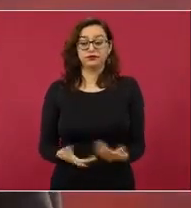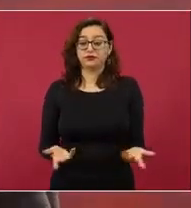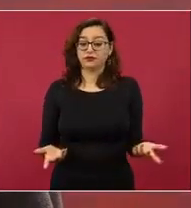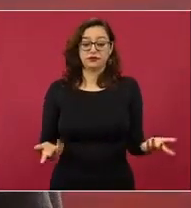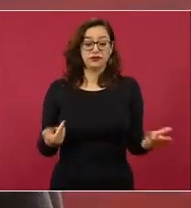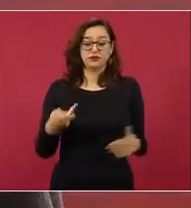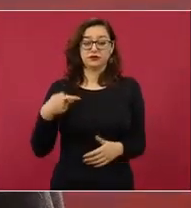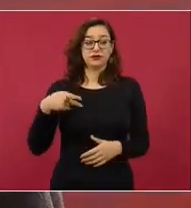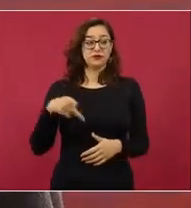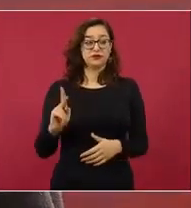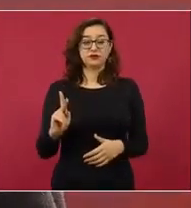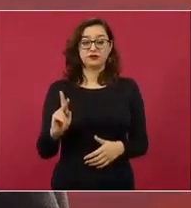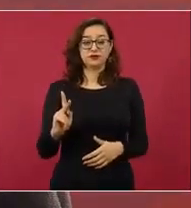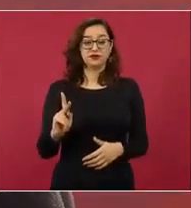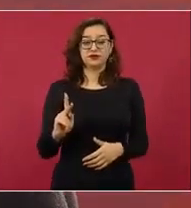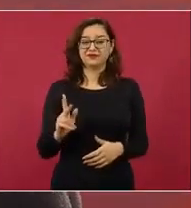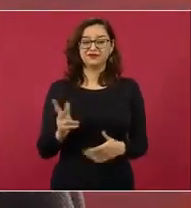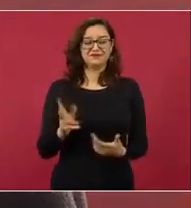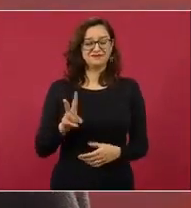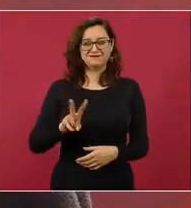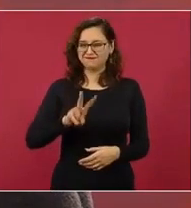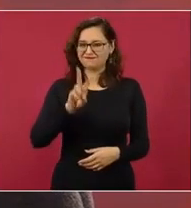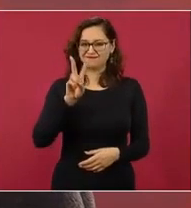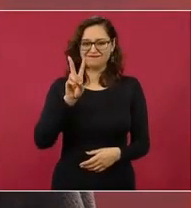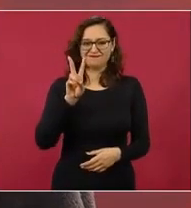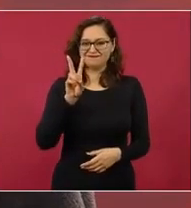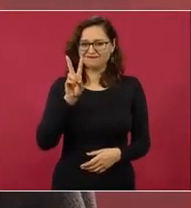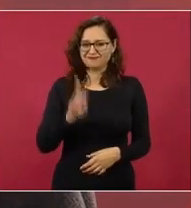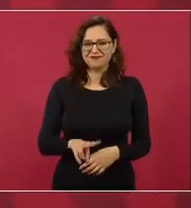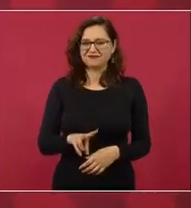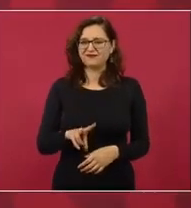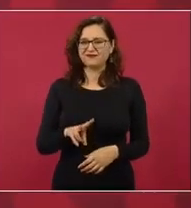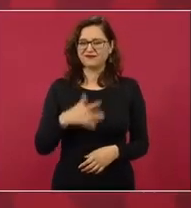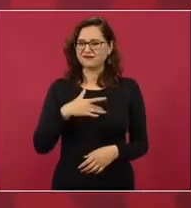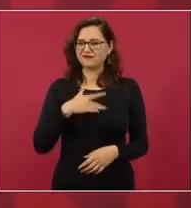es tanta la descomposición, la inmoralidad